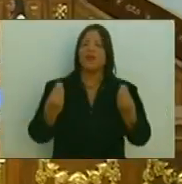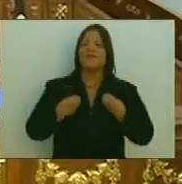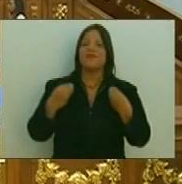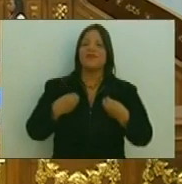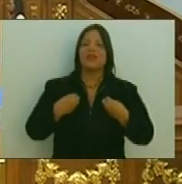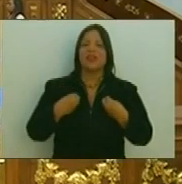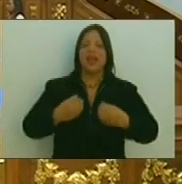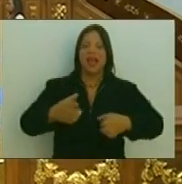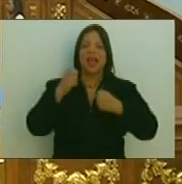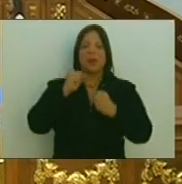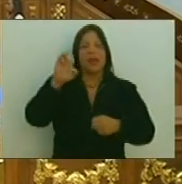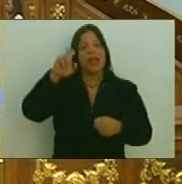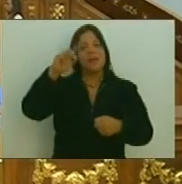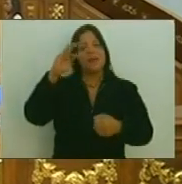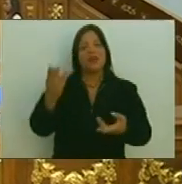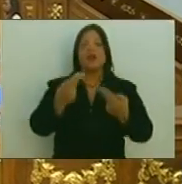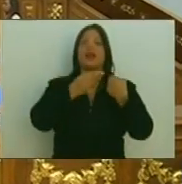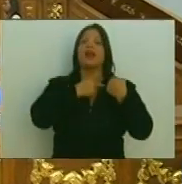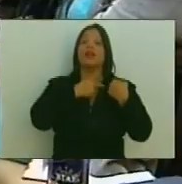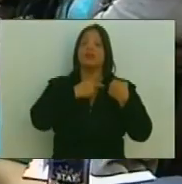al camarada Emilio y a mí